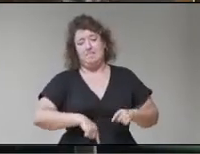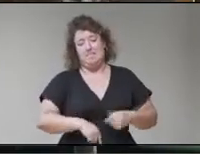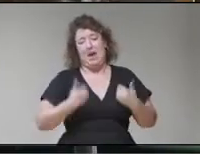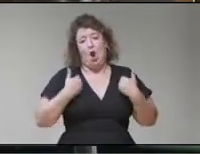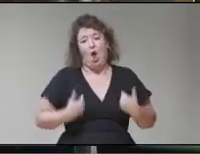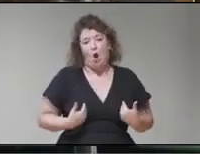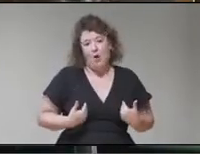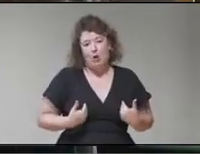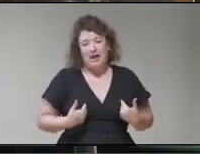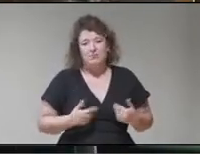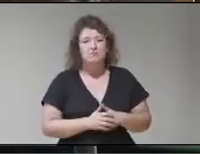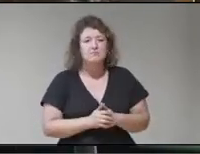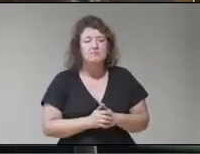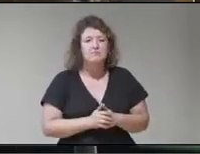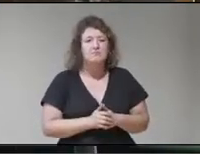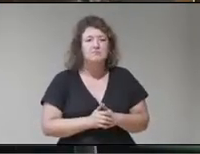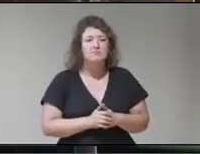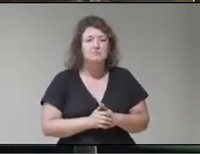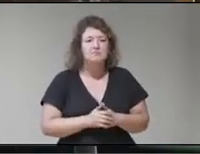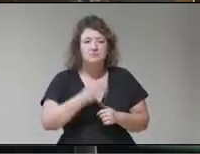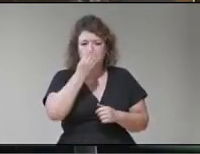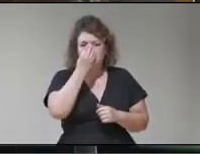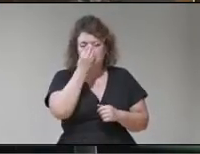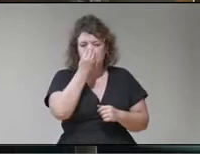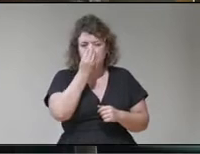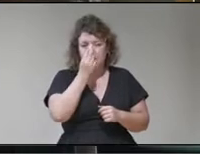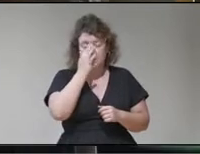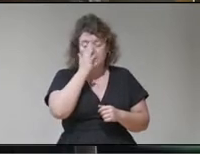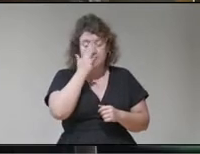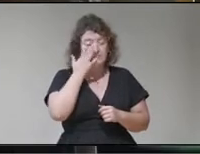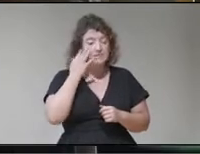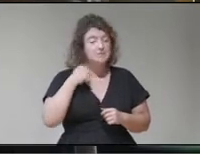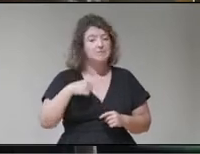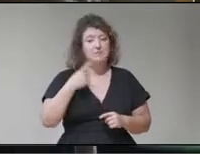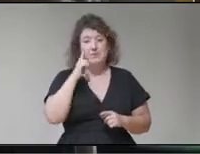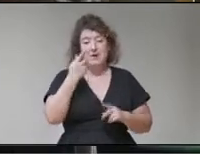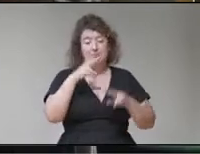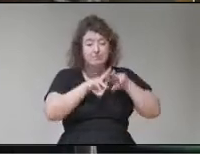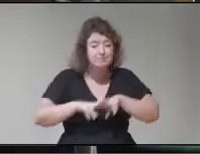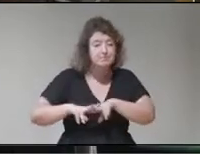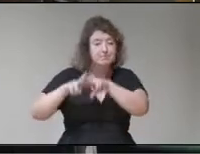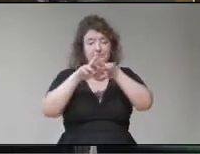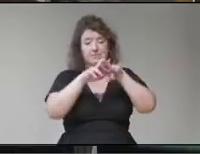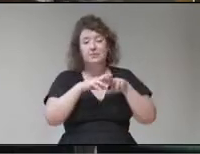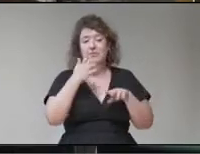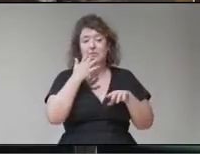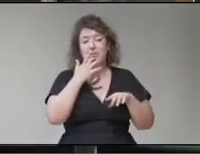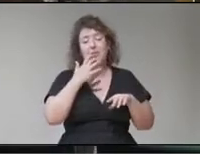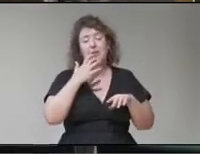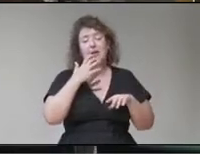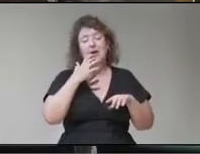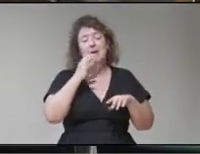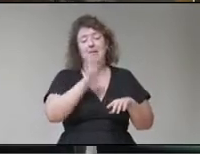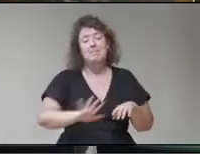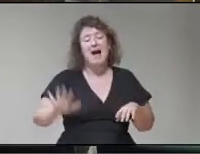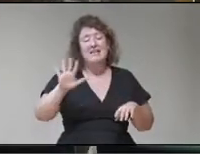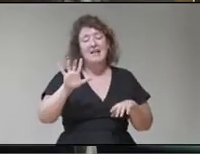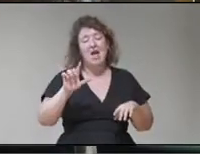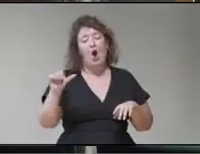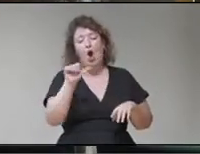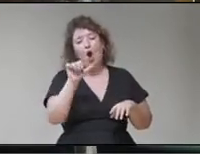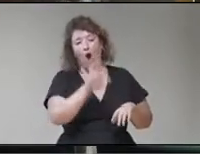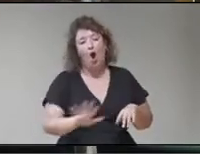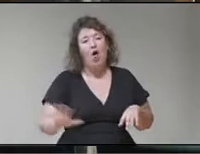ver. Lo primero que se observa es que cuando en los países occidentales, vamos a decir,